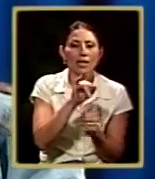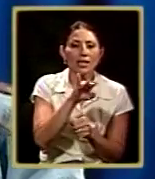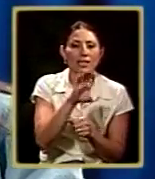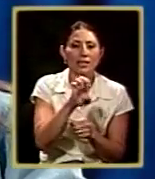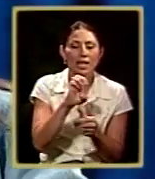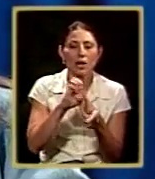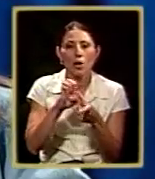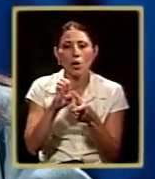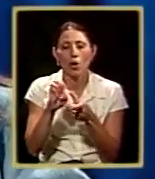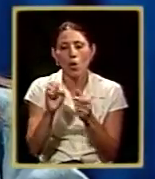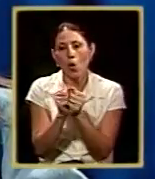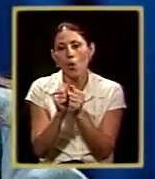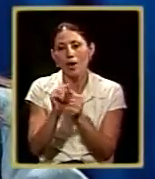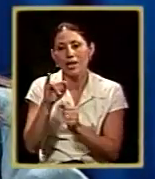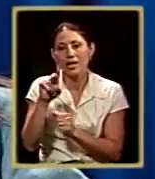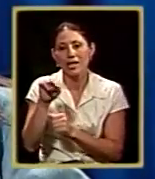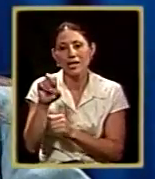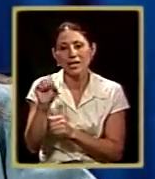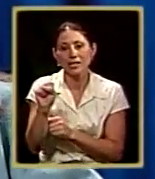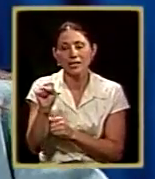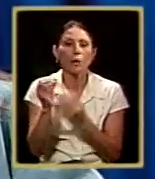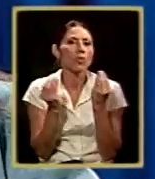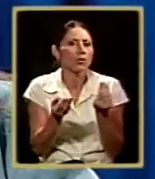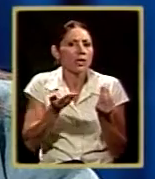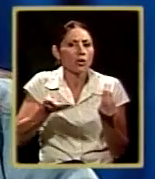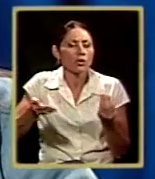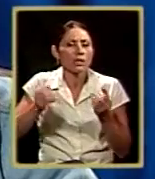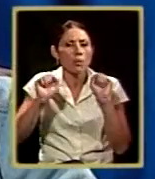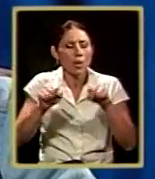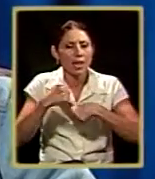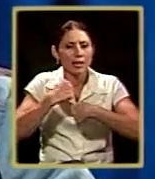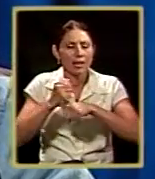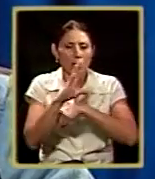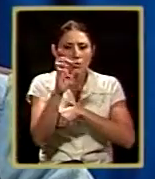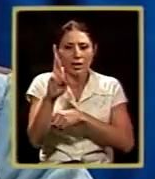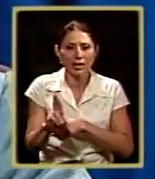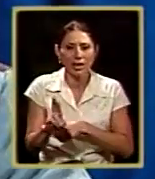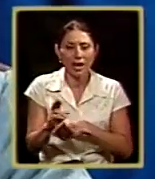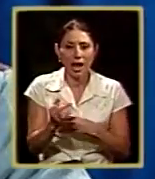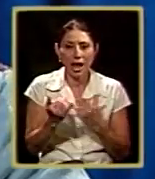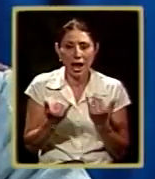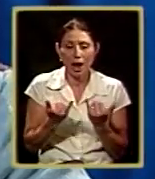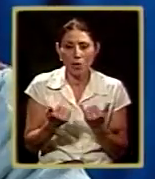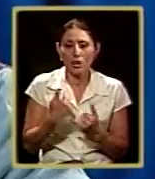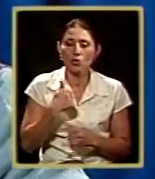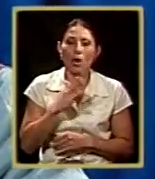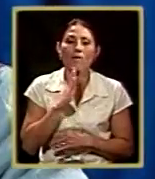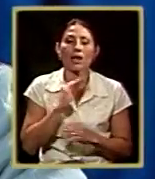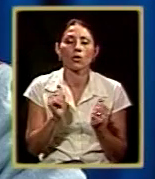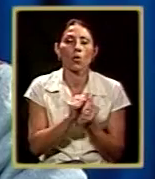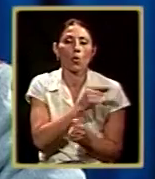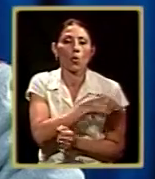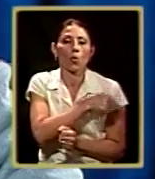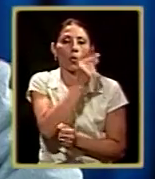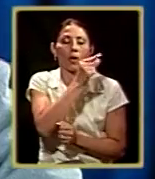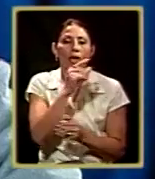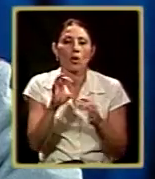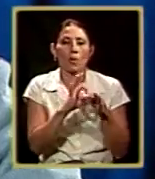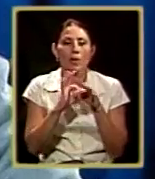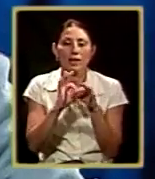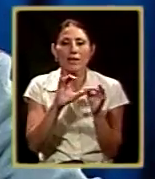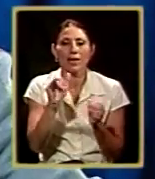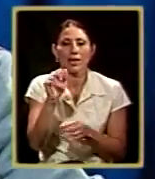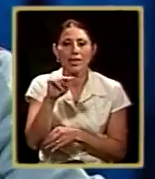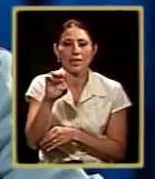país puede hacer. Precisamente ahora, antes de venir, estaba hablando con la gerente corporativa de Intel, con Gabriela